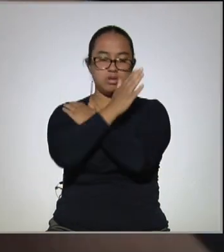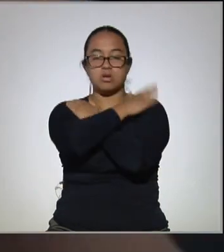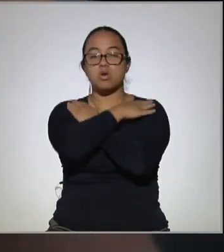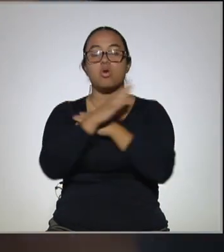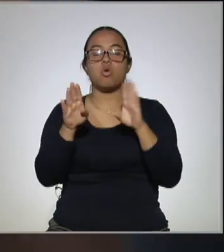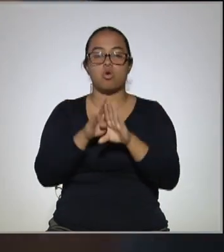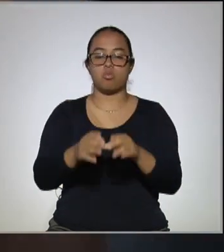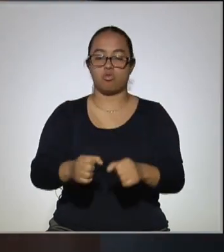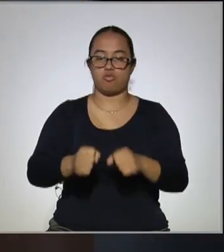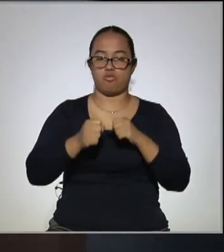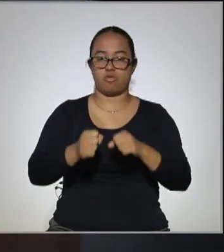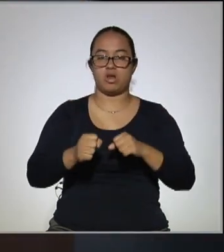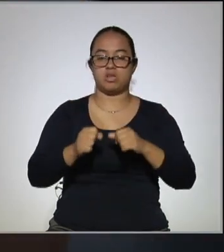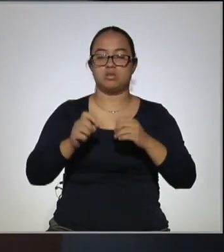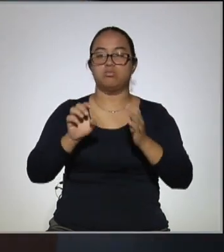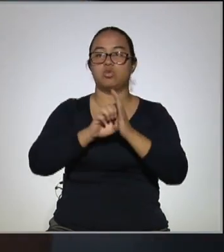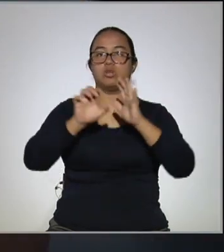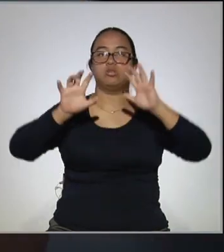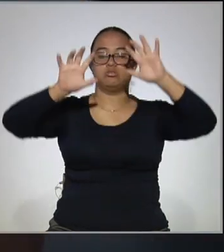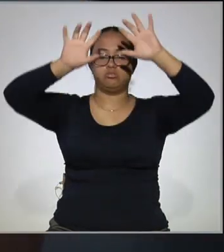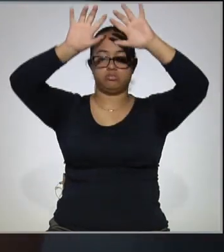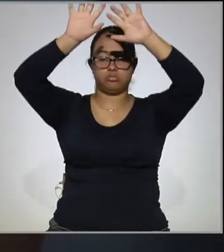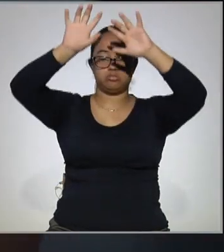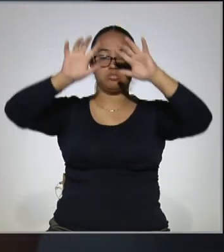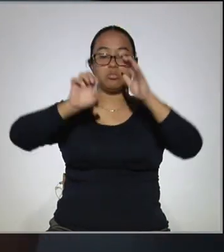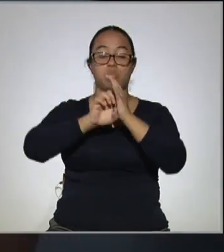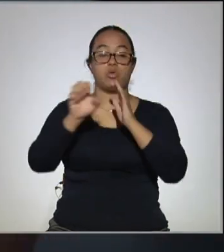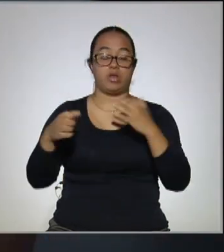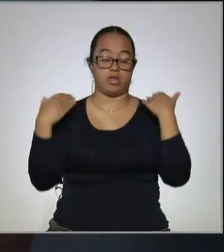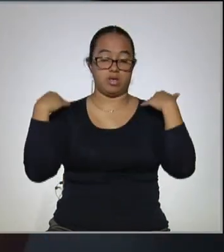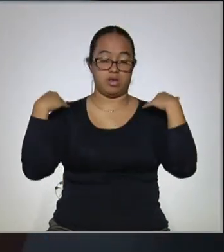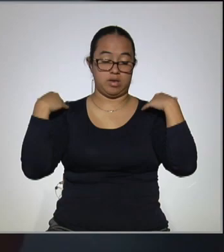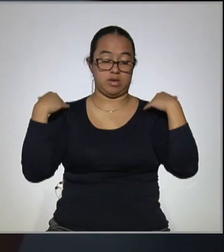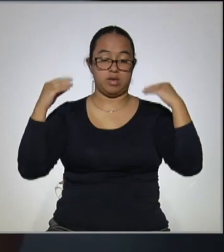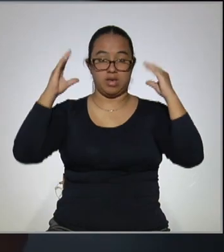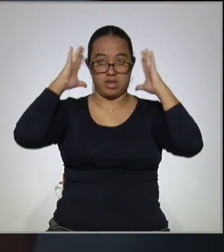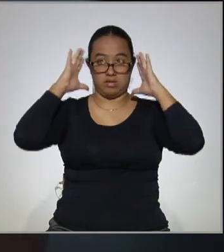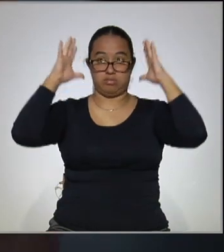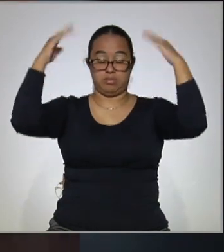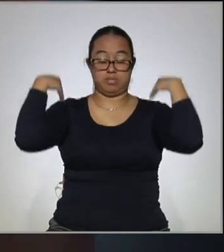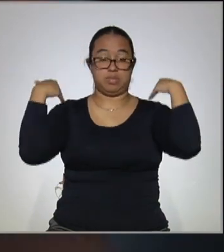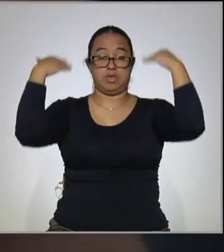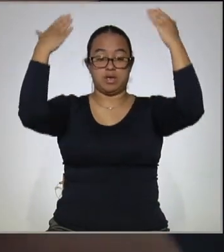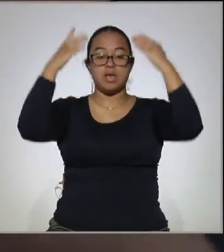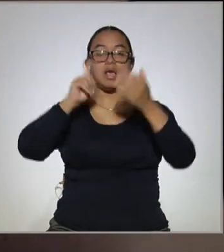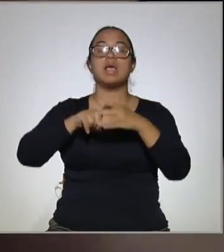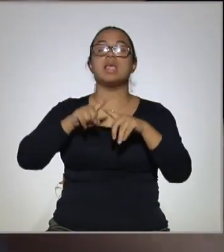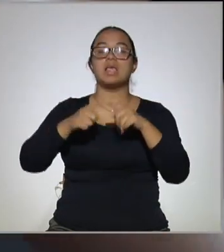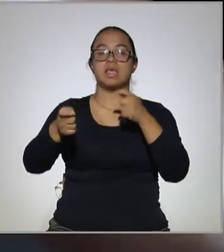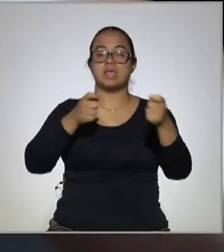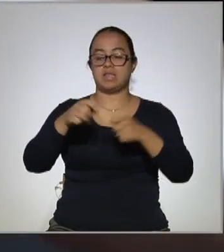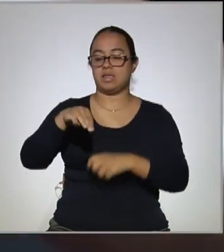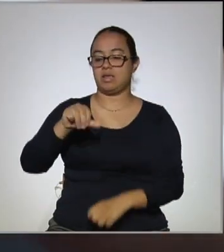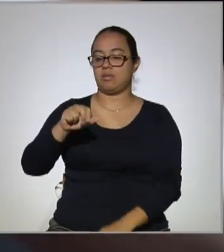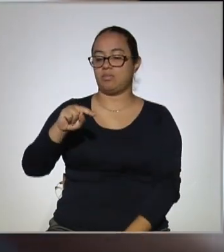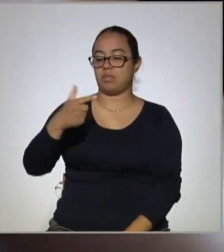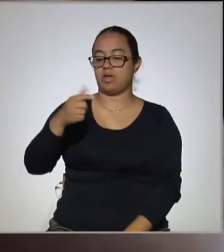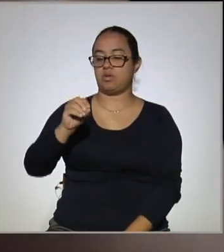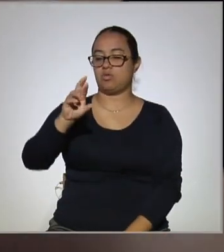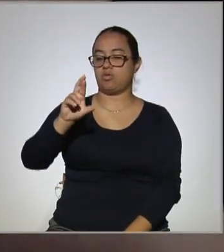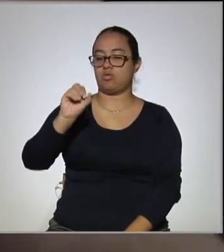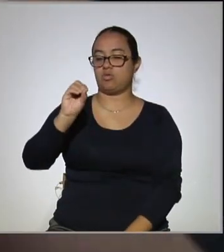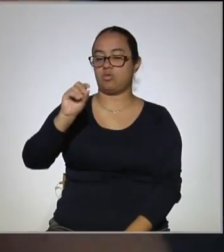por encima de los 90 grados. Todas las actividades que hagamos por encima del hombro y por encima de la cabeza van a estar gobernadas por el manguito rotador.